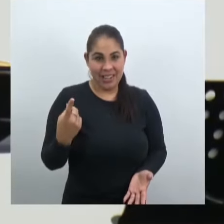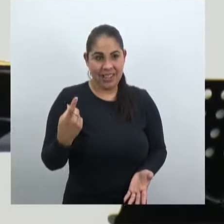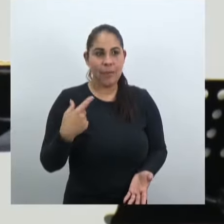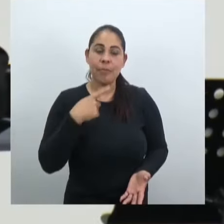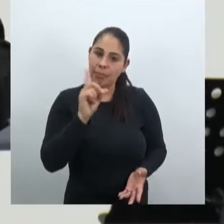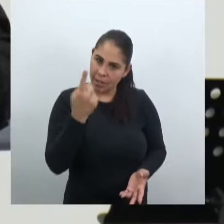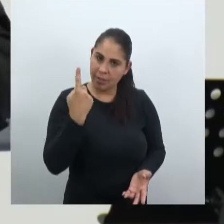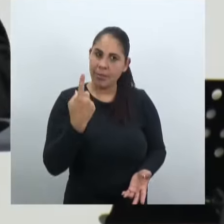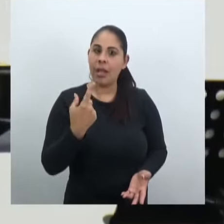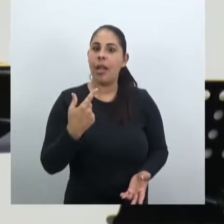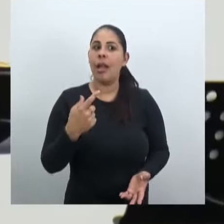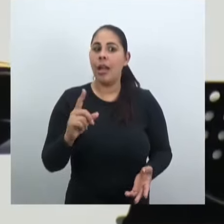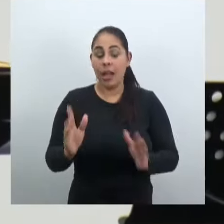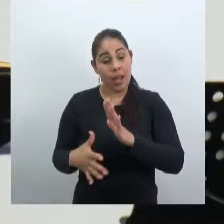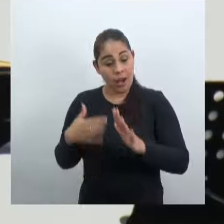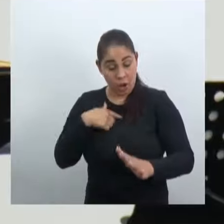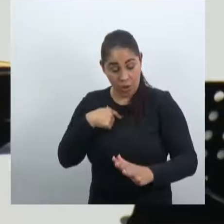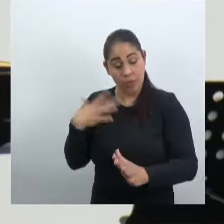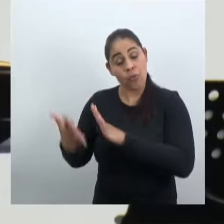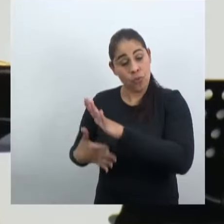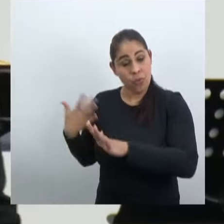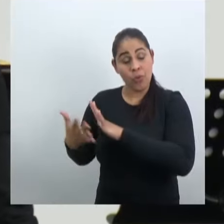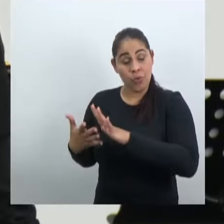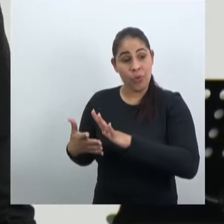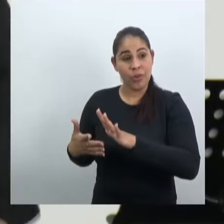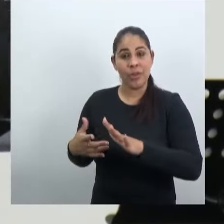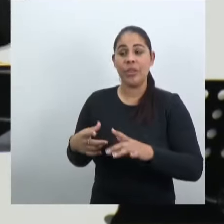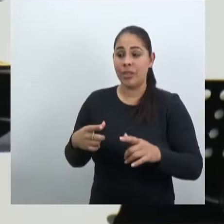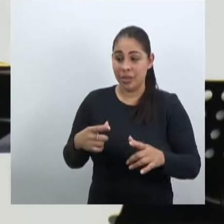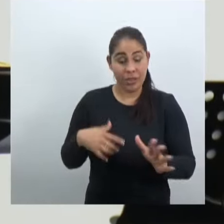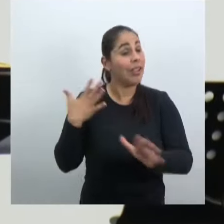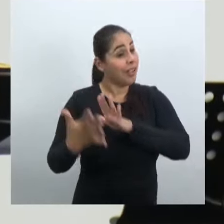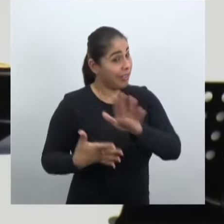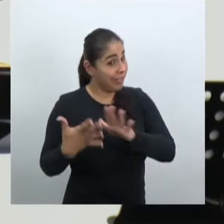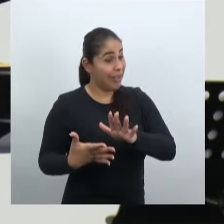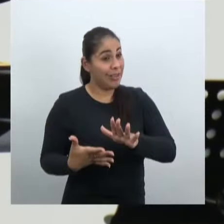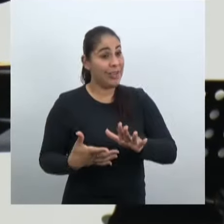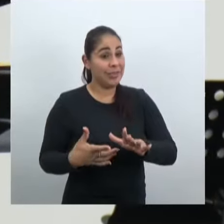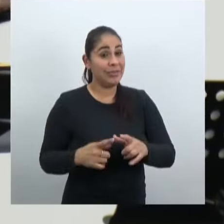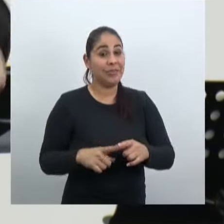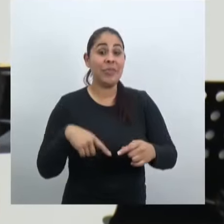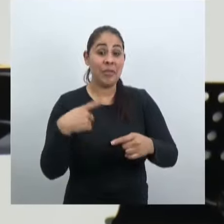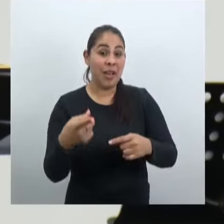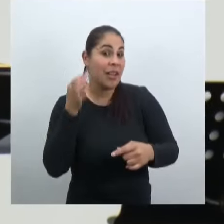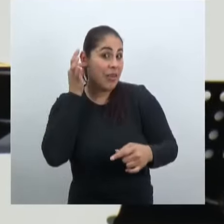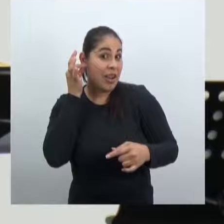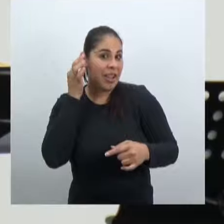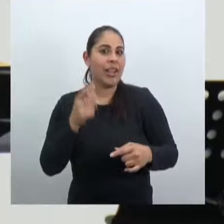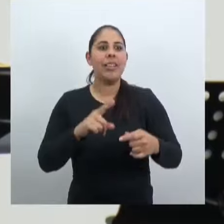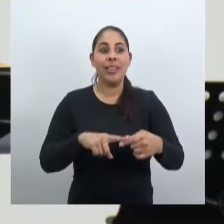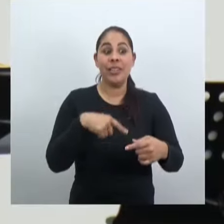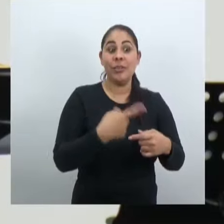vienes otra vez a hablar conmigo y te ves con ella y otra vez vienes a hablar conmigo, que nunca se te olvide hablar conmigo.